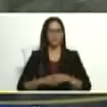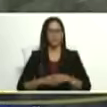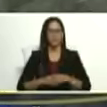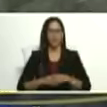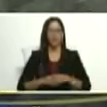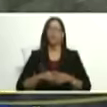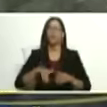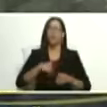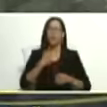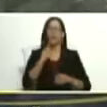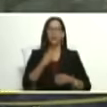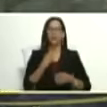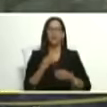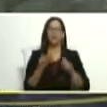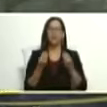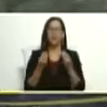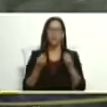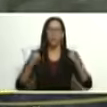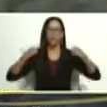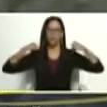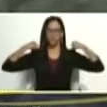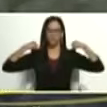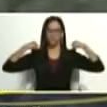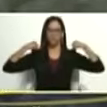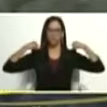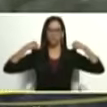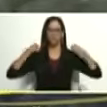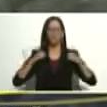puedo decir, es muy robusta, es muy sólida.